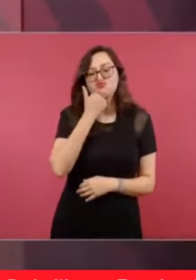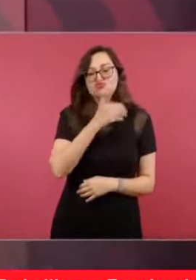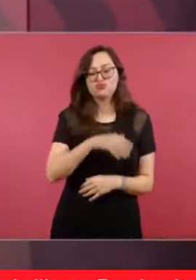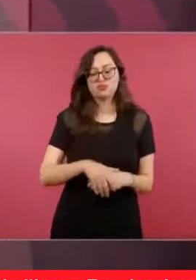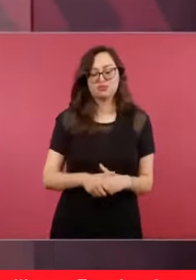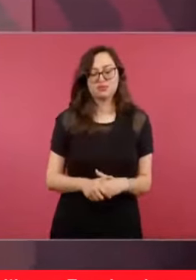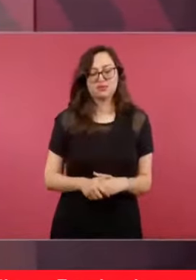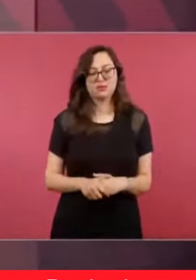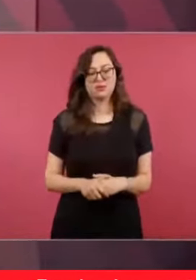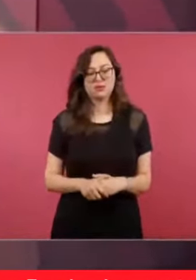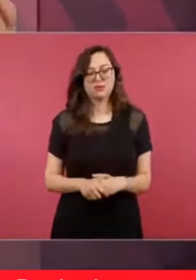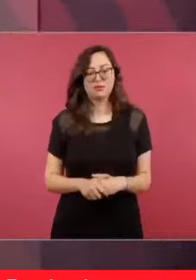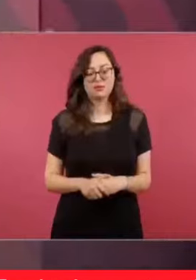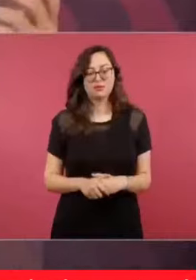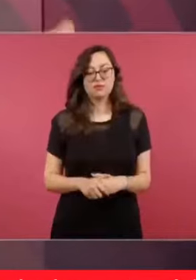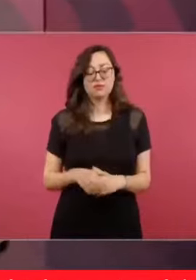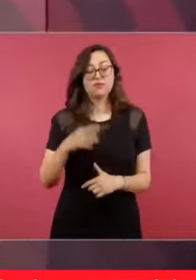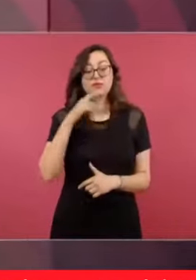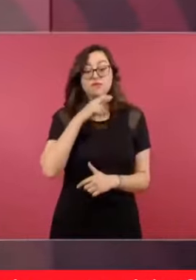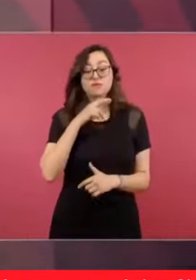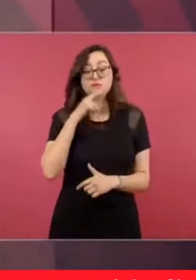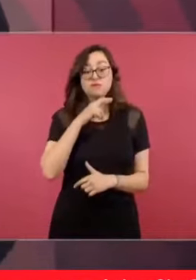este se